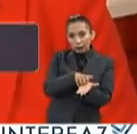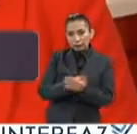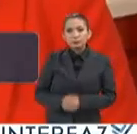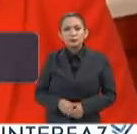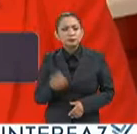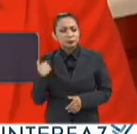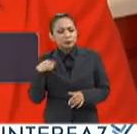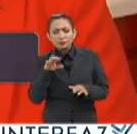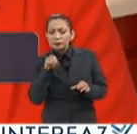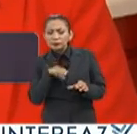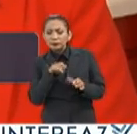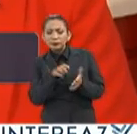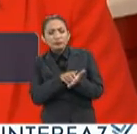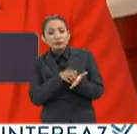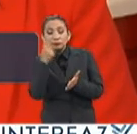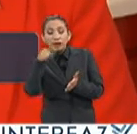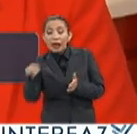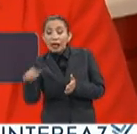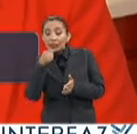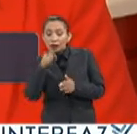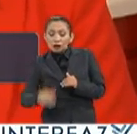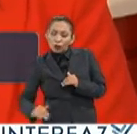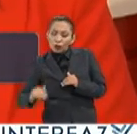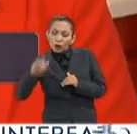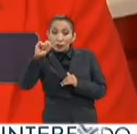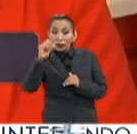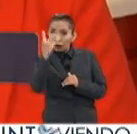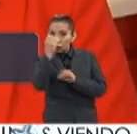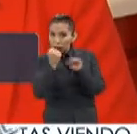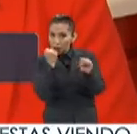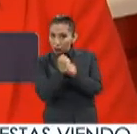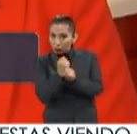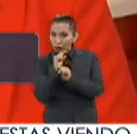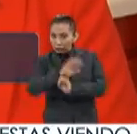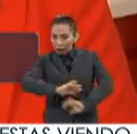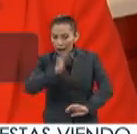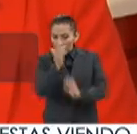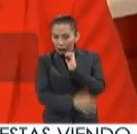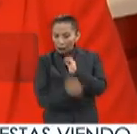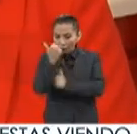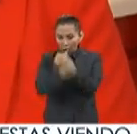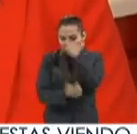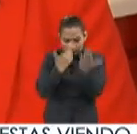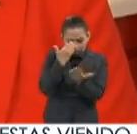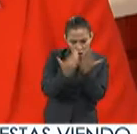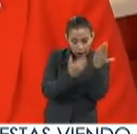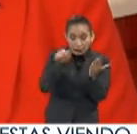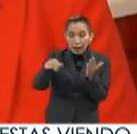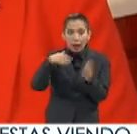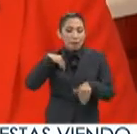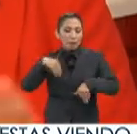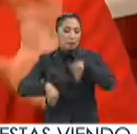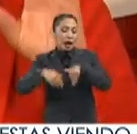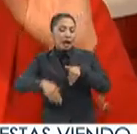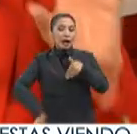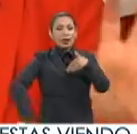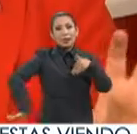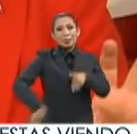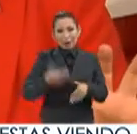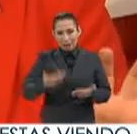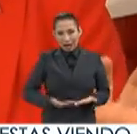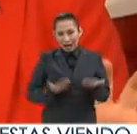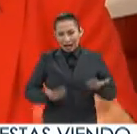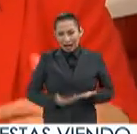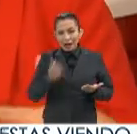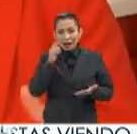de ahorro está diseñado para que el niño cuando cumple 22 años, que ya haya terminado una carrera, si quiere ser bailarina, que ya se haya formado